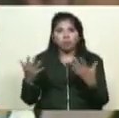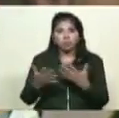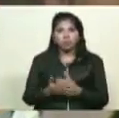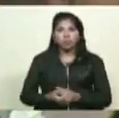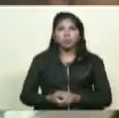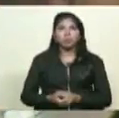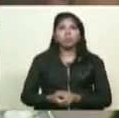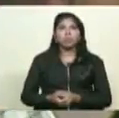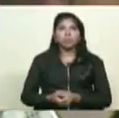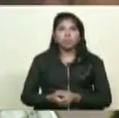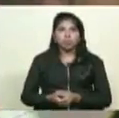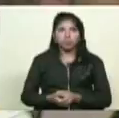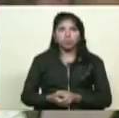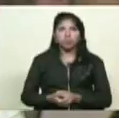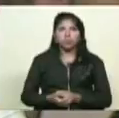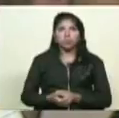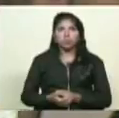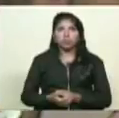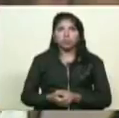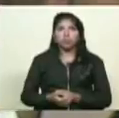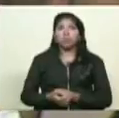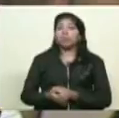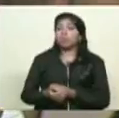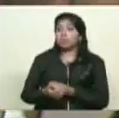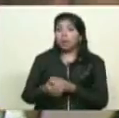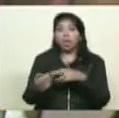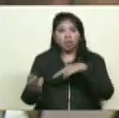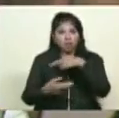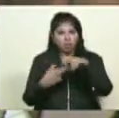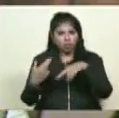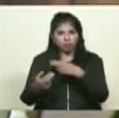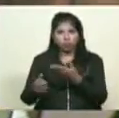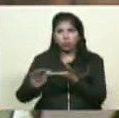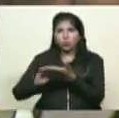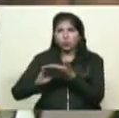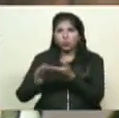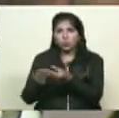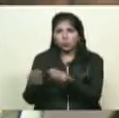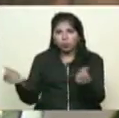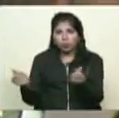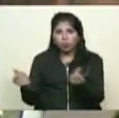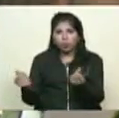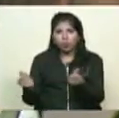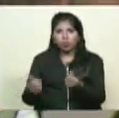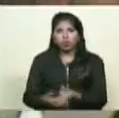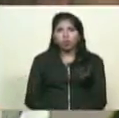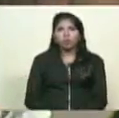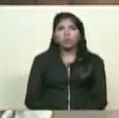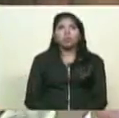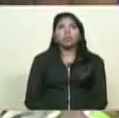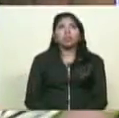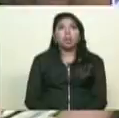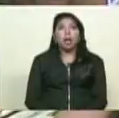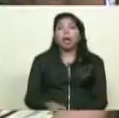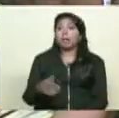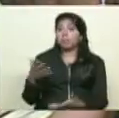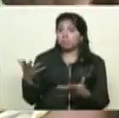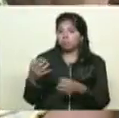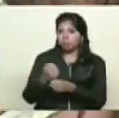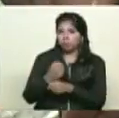solucionar todos los problemas que hay es en revolución, señor presidente. Así fuera es. De ella no lo vamos a lograr. vamos